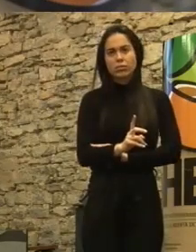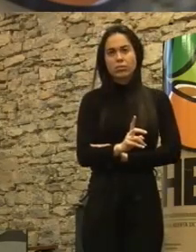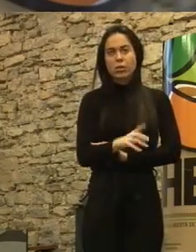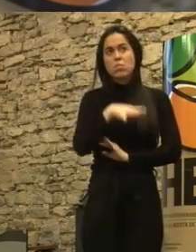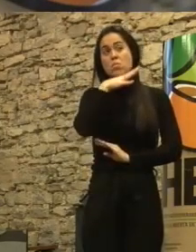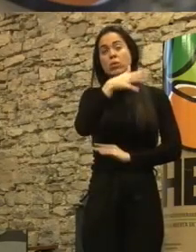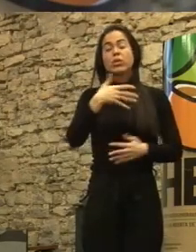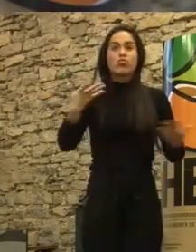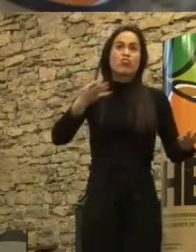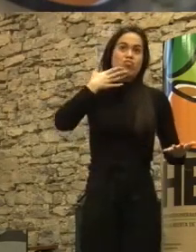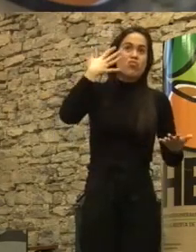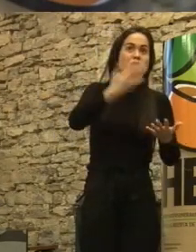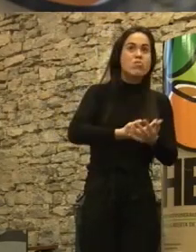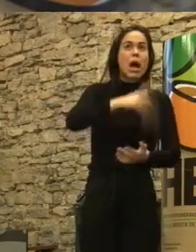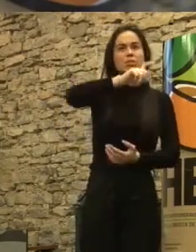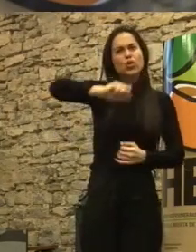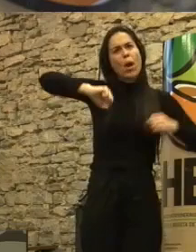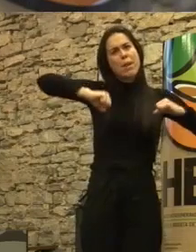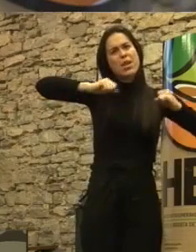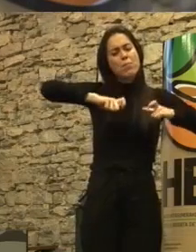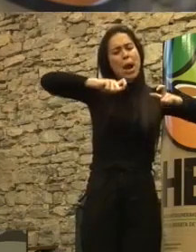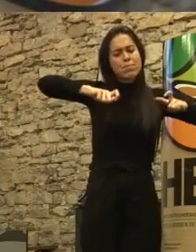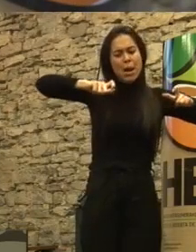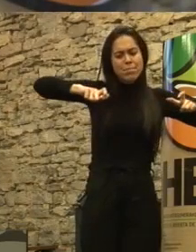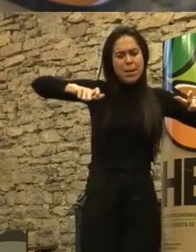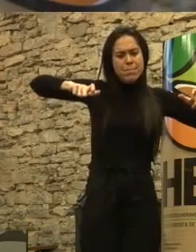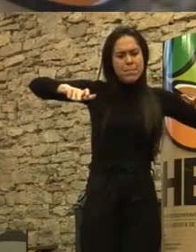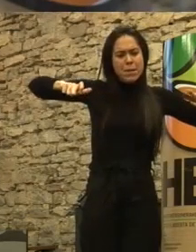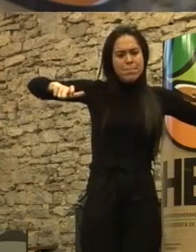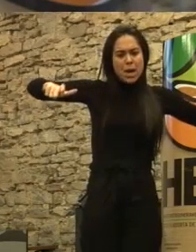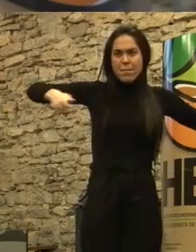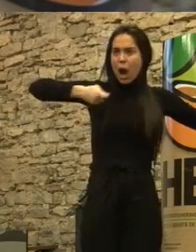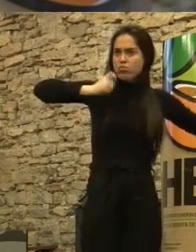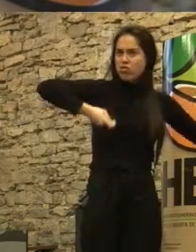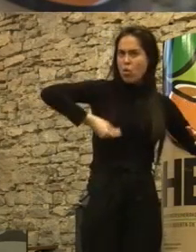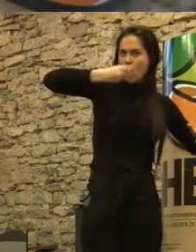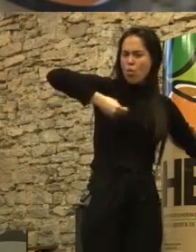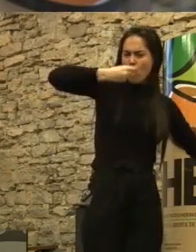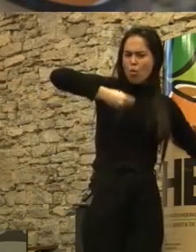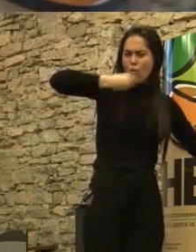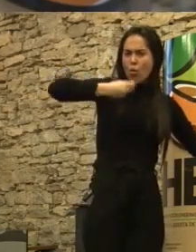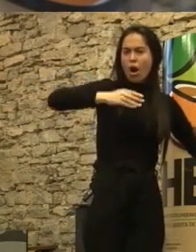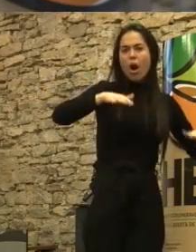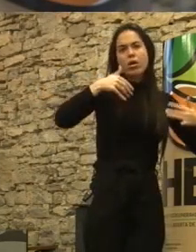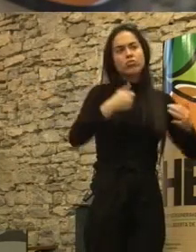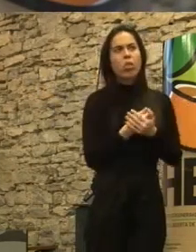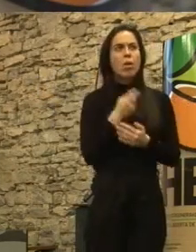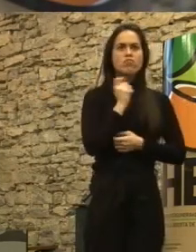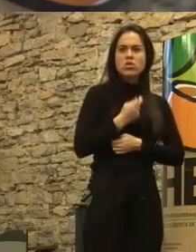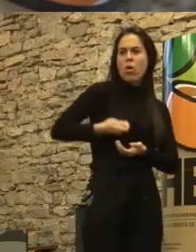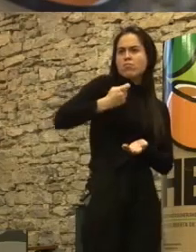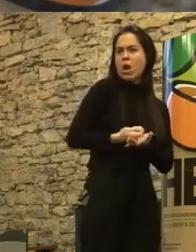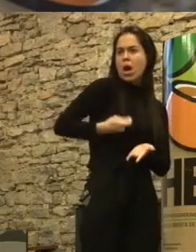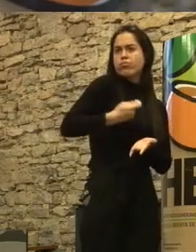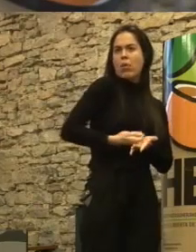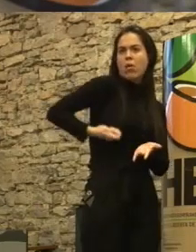porque, claro, cada vez hay más gente mayor, cada vez hay gente que tiene mejores pensiones, por lo tanto hay que dar más pensiones. Esto al